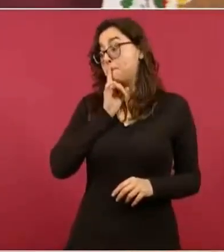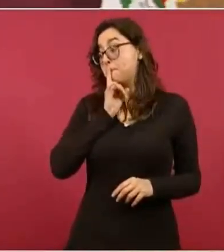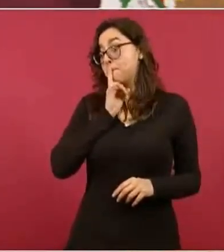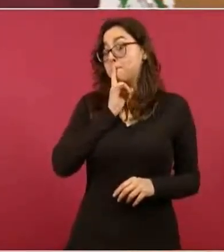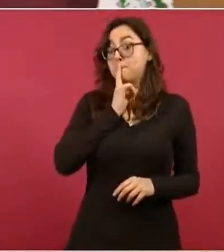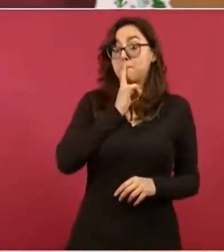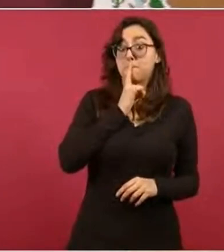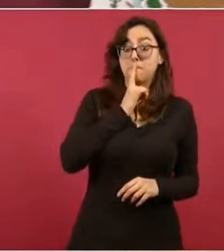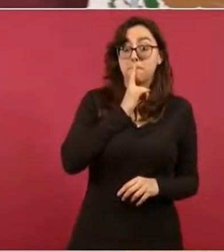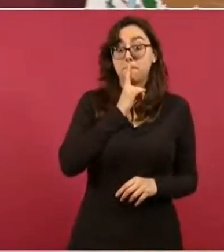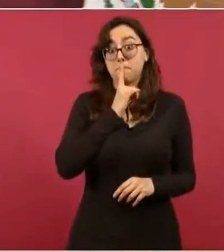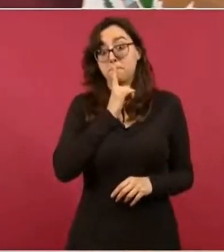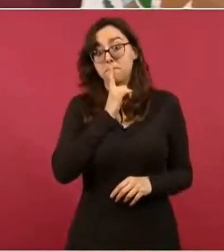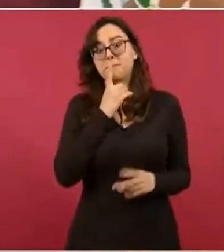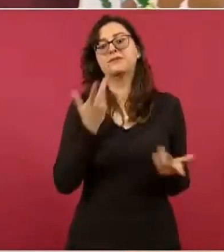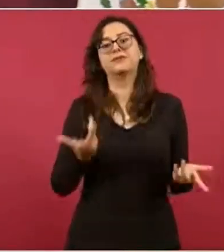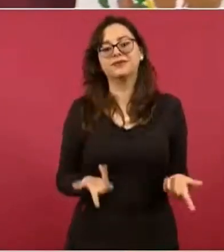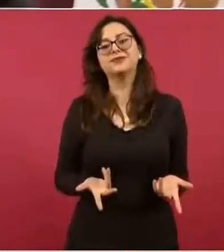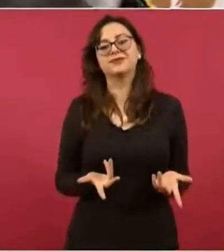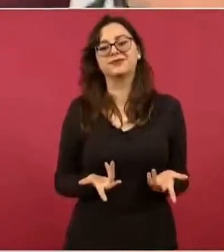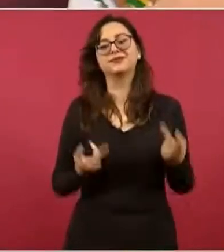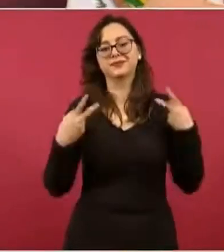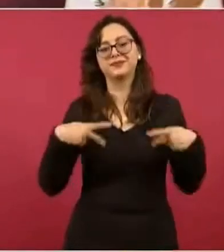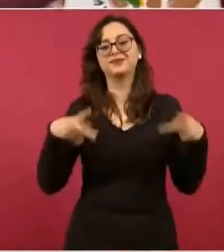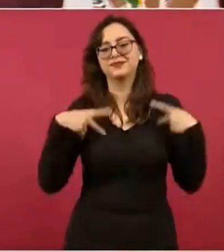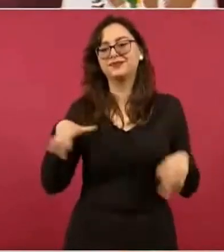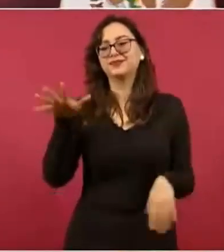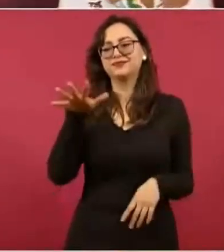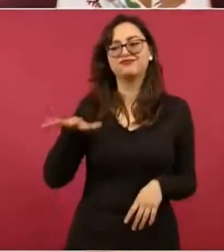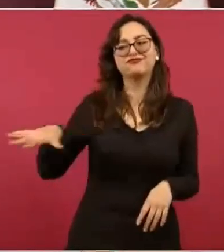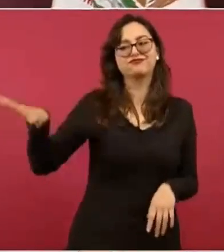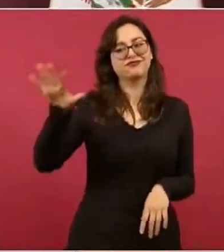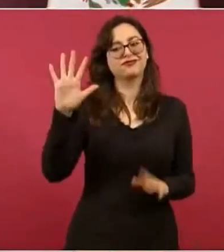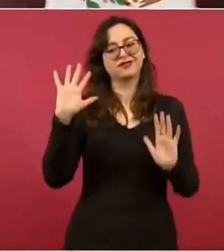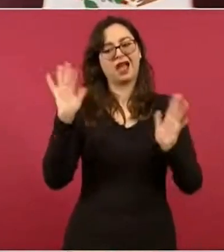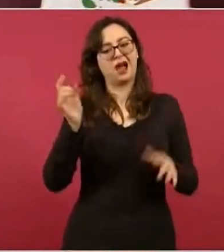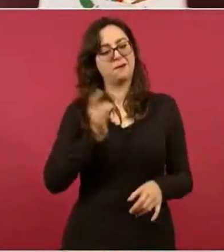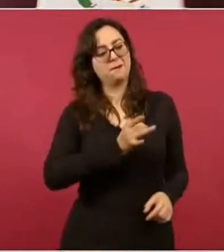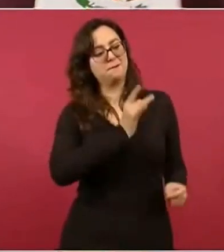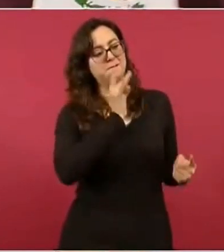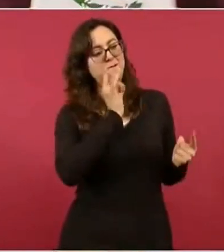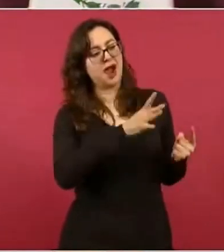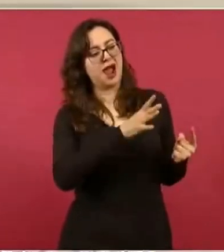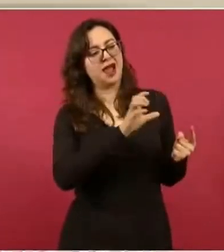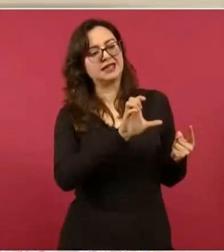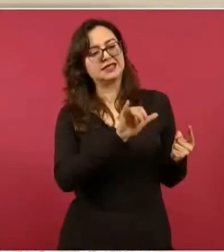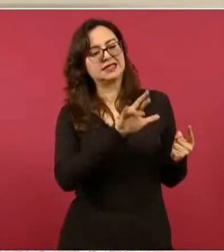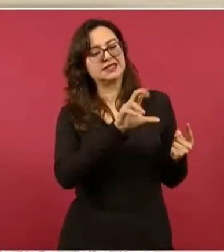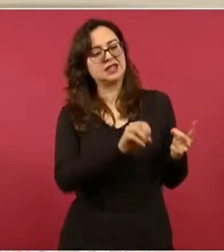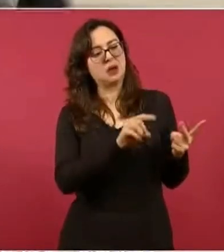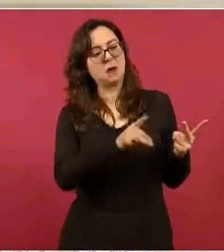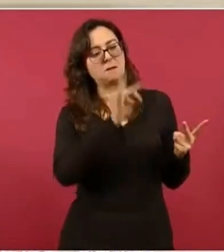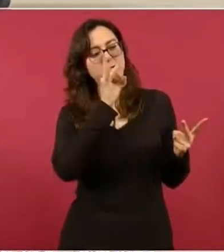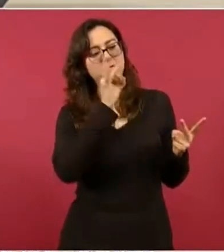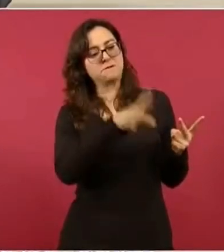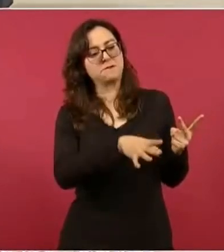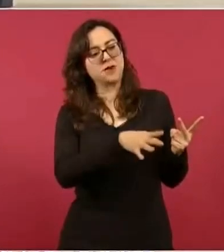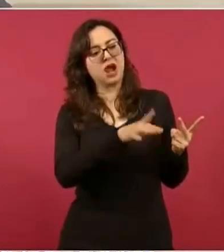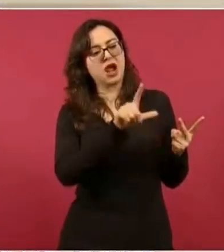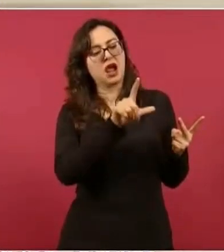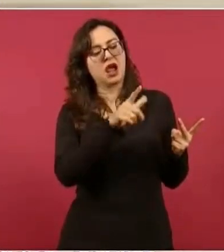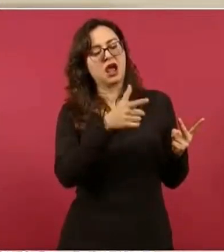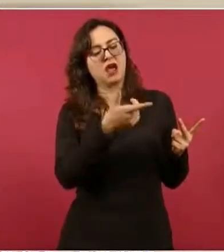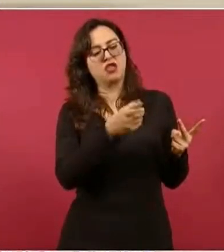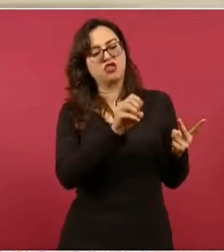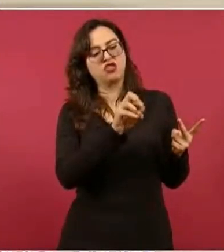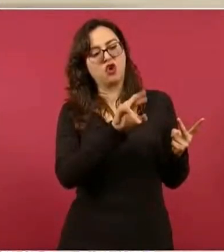Gómez Leyva ya sabe quién es lo de de Mola presidente Qué le van a creer